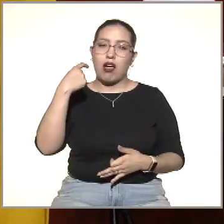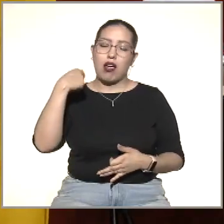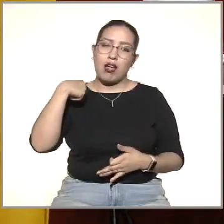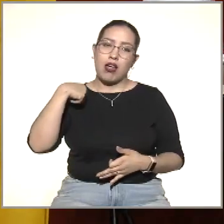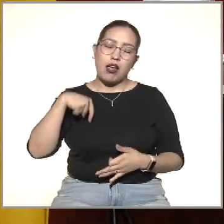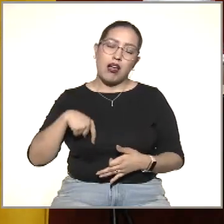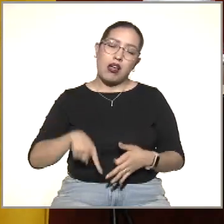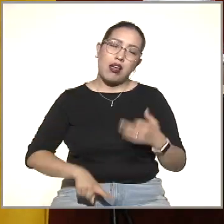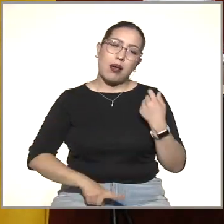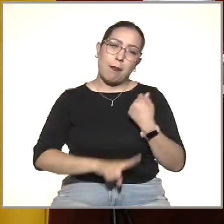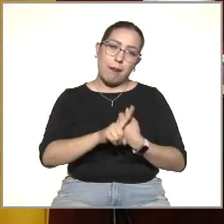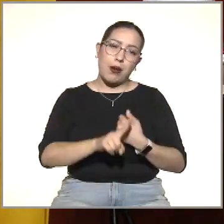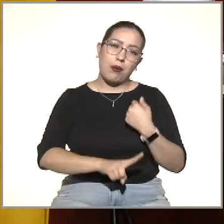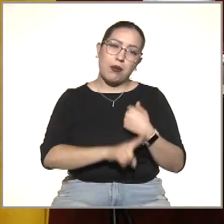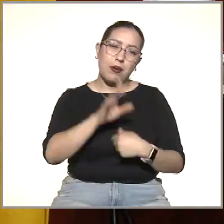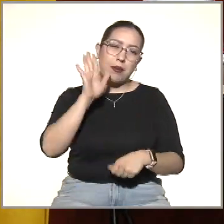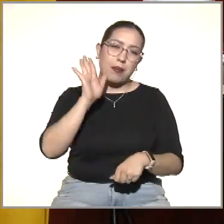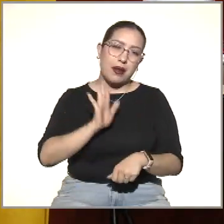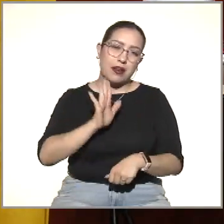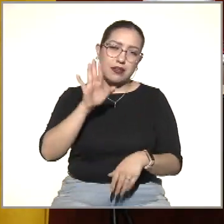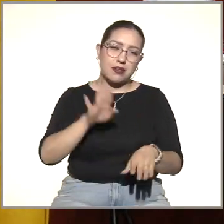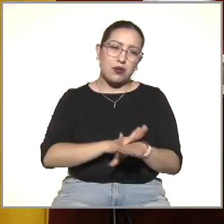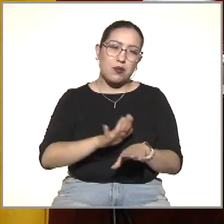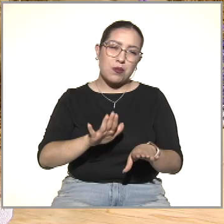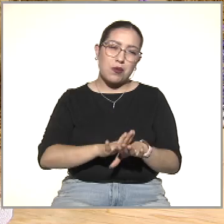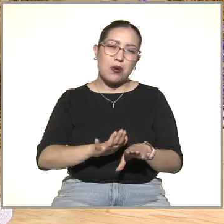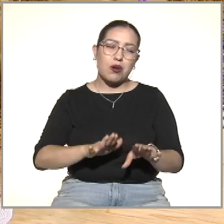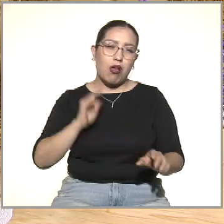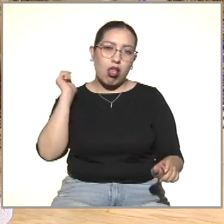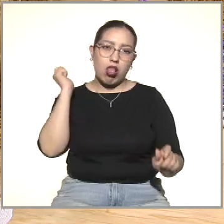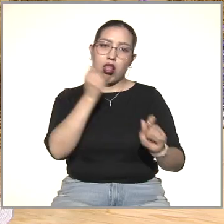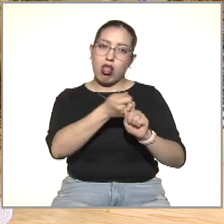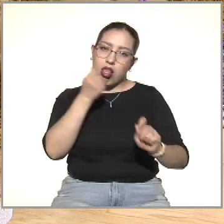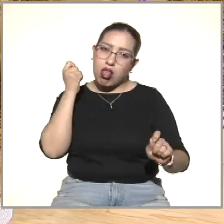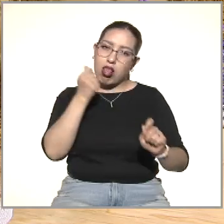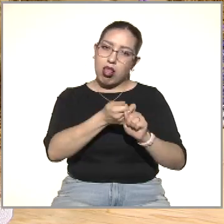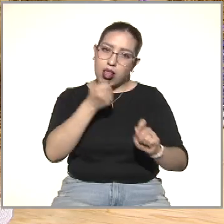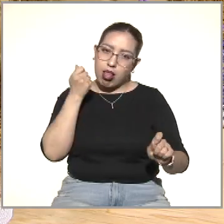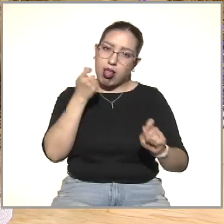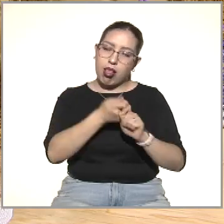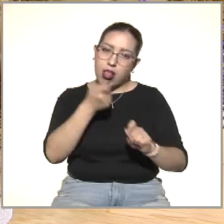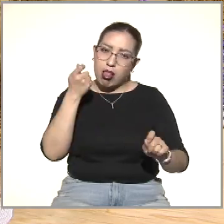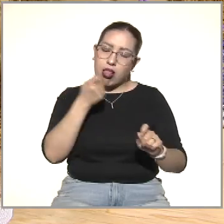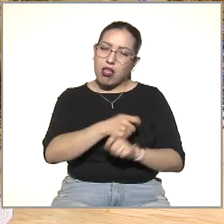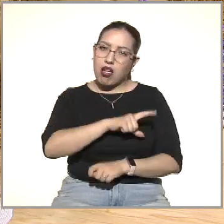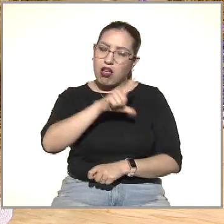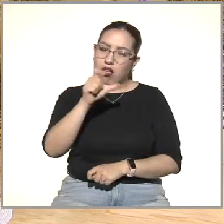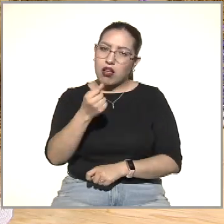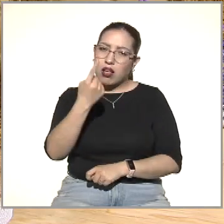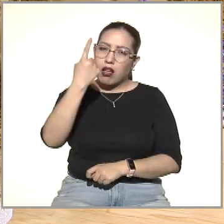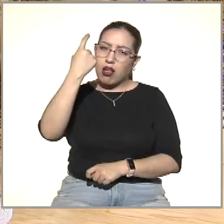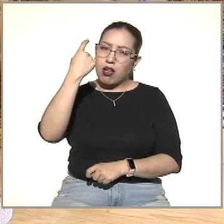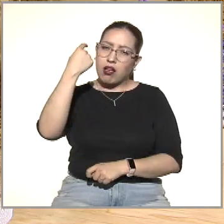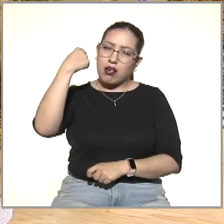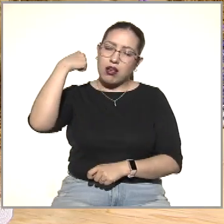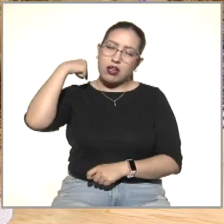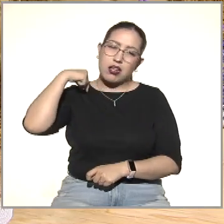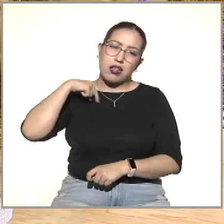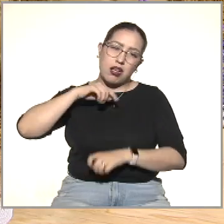estar martillando hasta que la gente termina por creérselo, y es cuando vienen los conflictos,